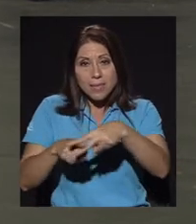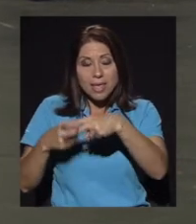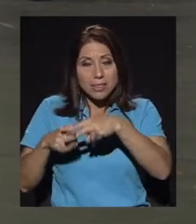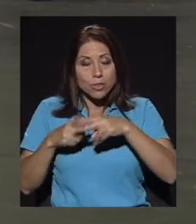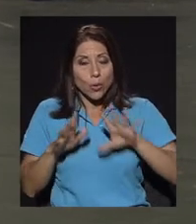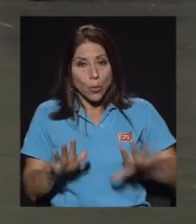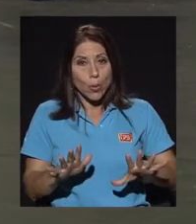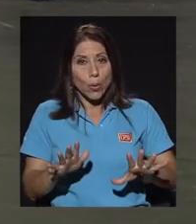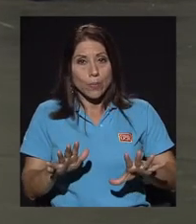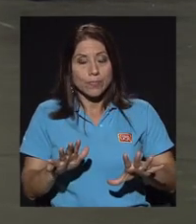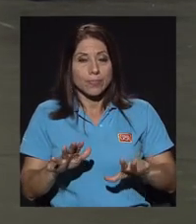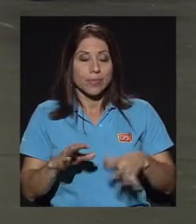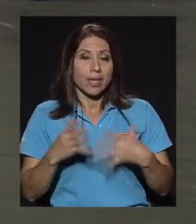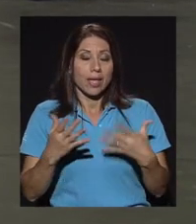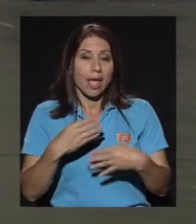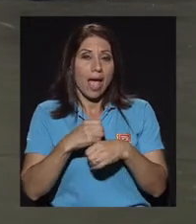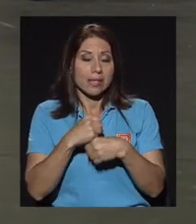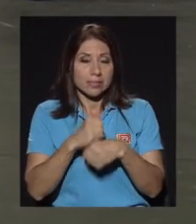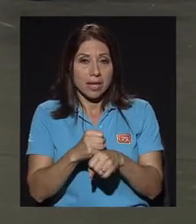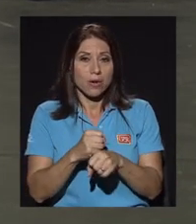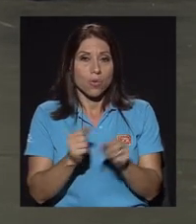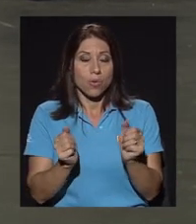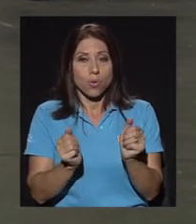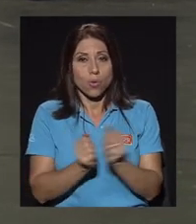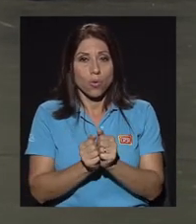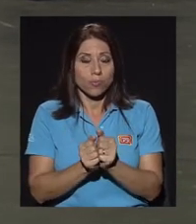igual con las pocas maquinaria que hay.